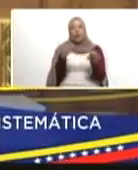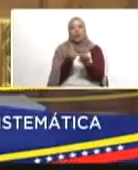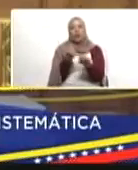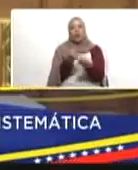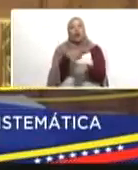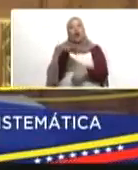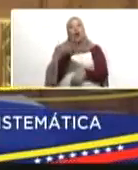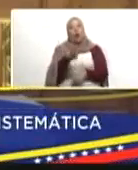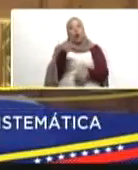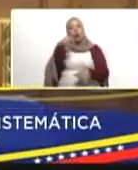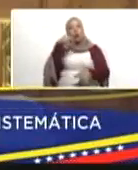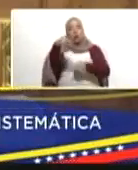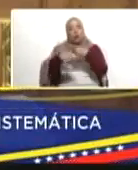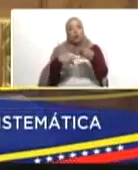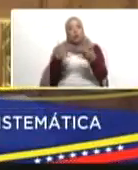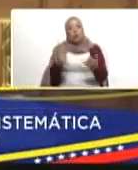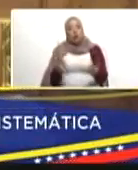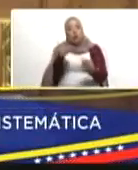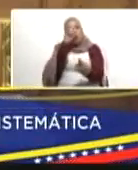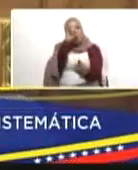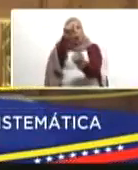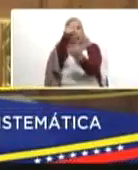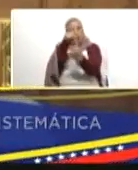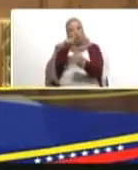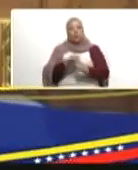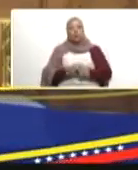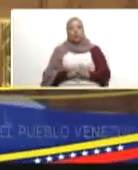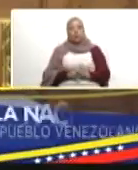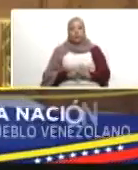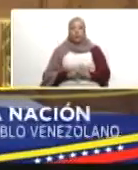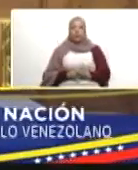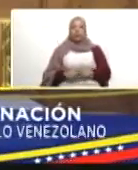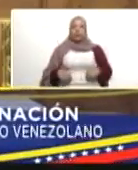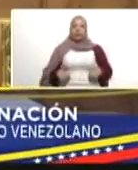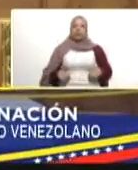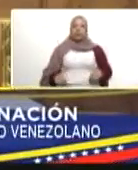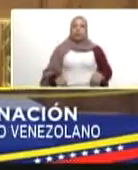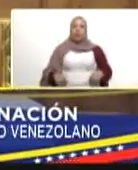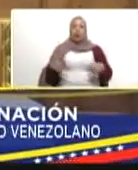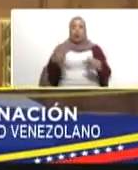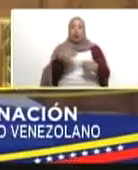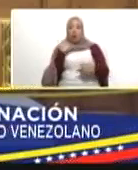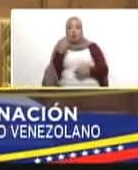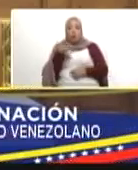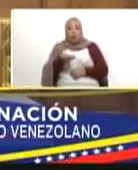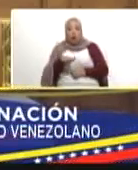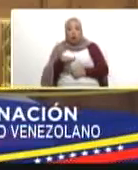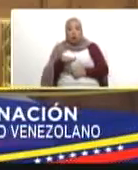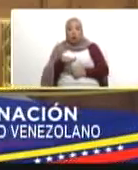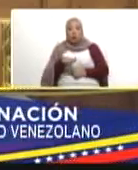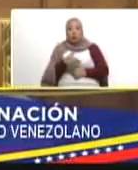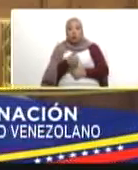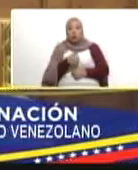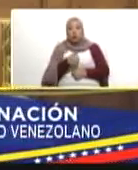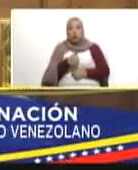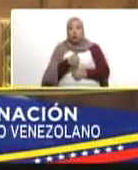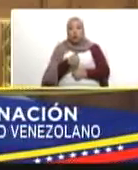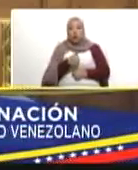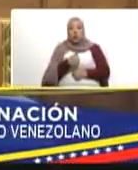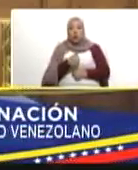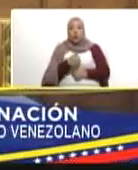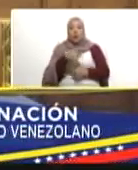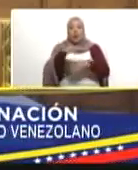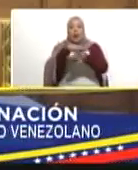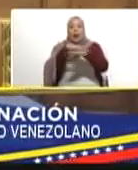cuatro conspiraciones tenían el objetivo de asesinarme asesinar al